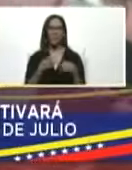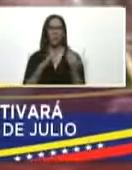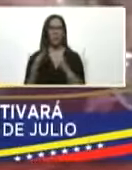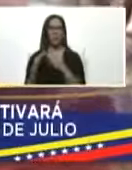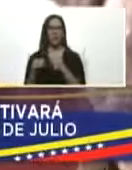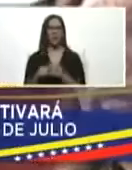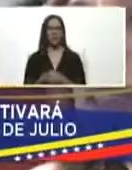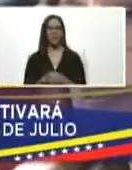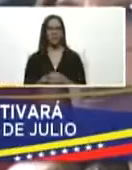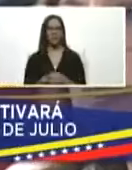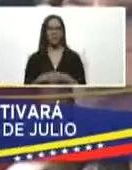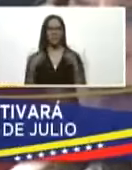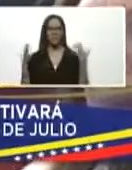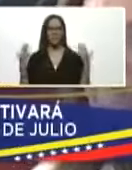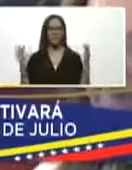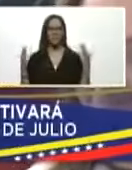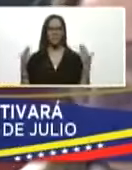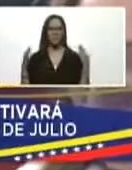Blanquita Ecao, pues.